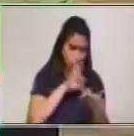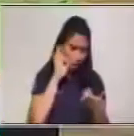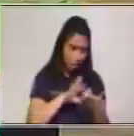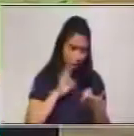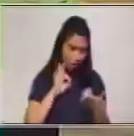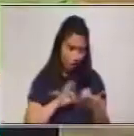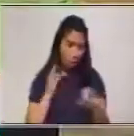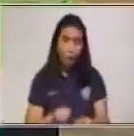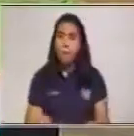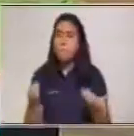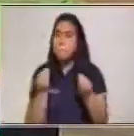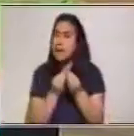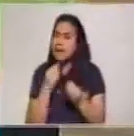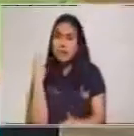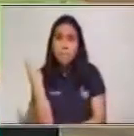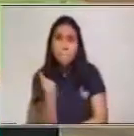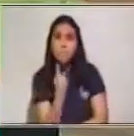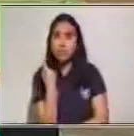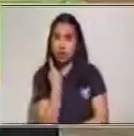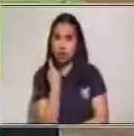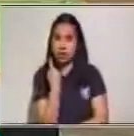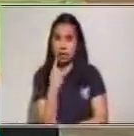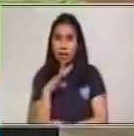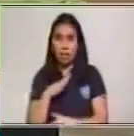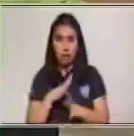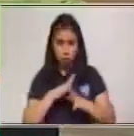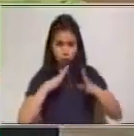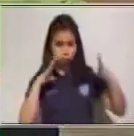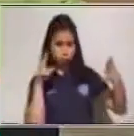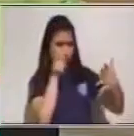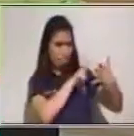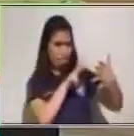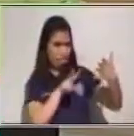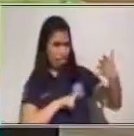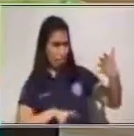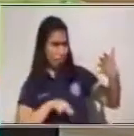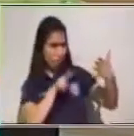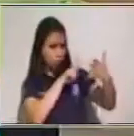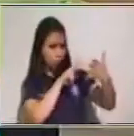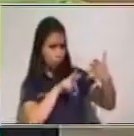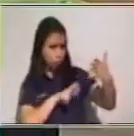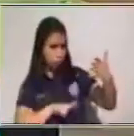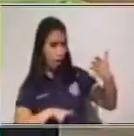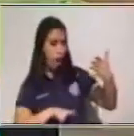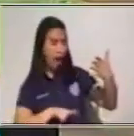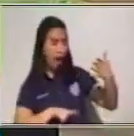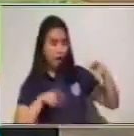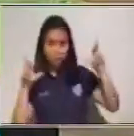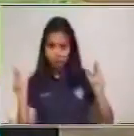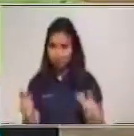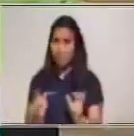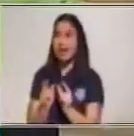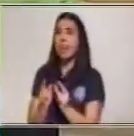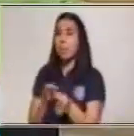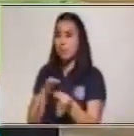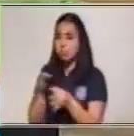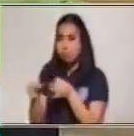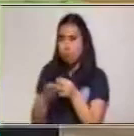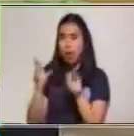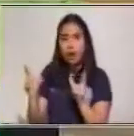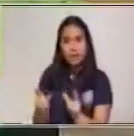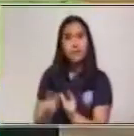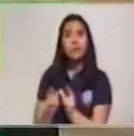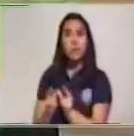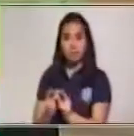tú vas a ir expresando la idea general del tema que en esta ocasión tú vayas a colocar en el organizador